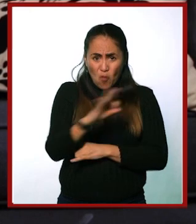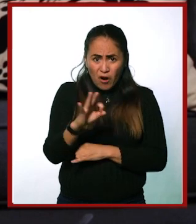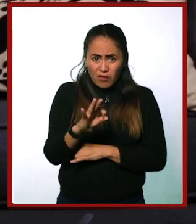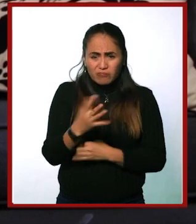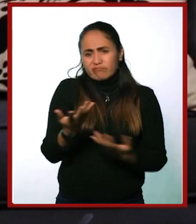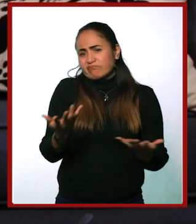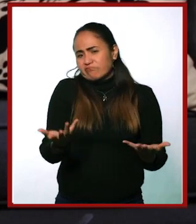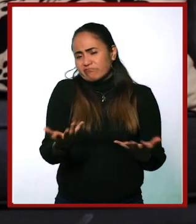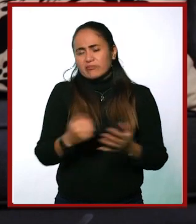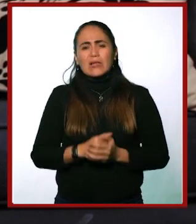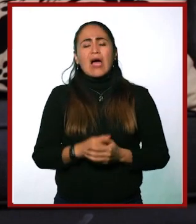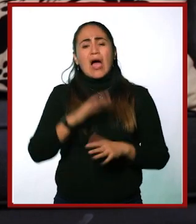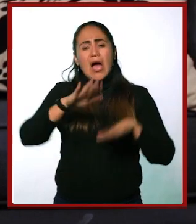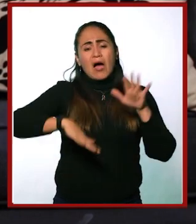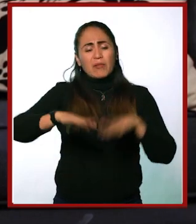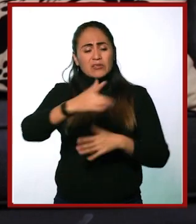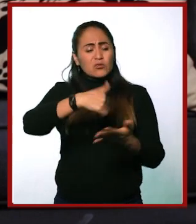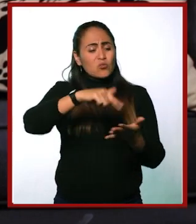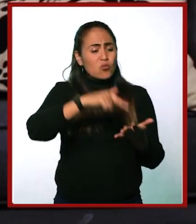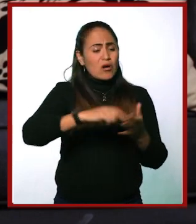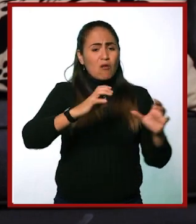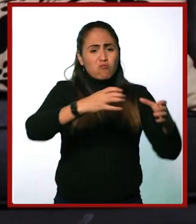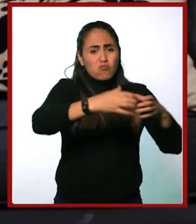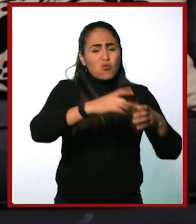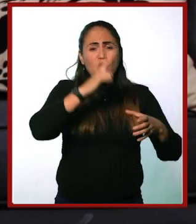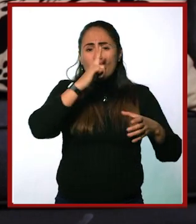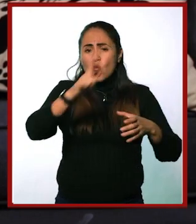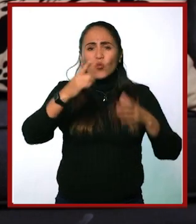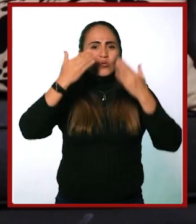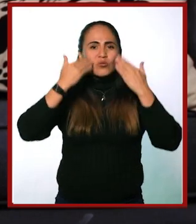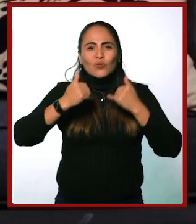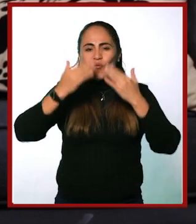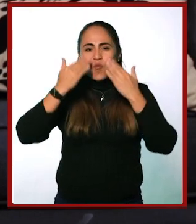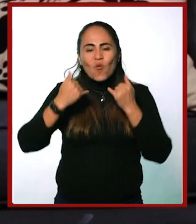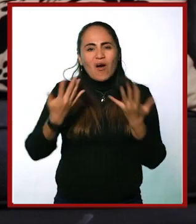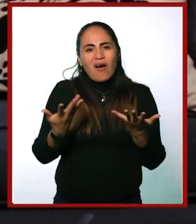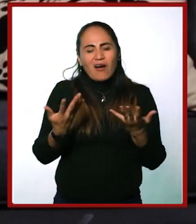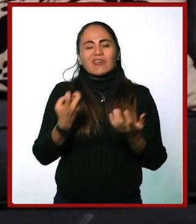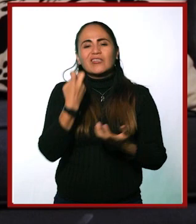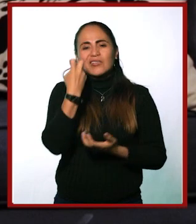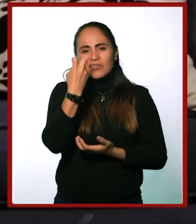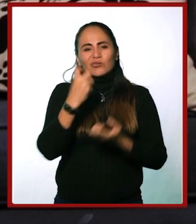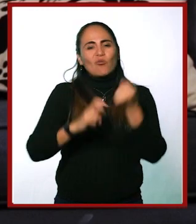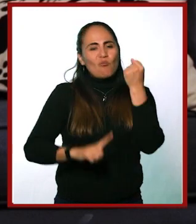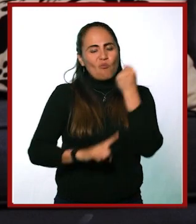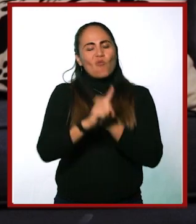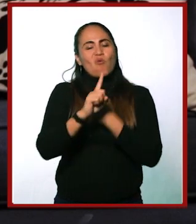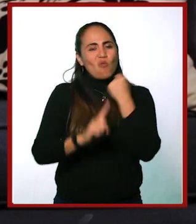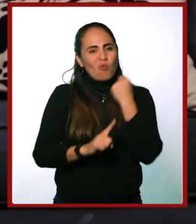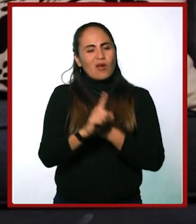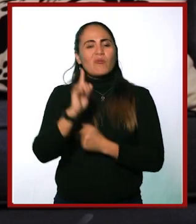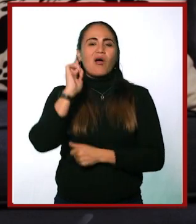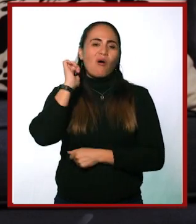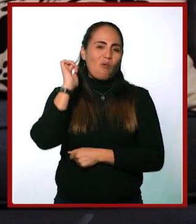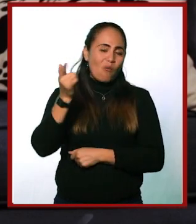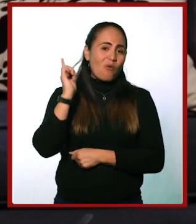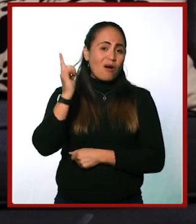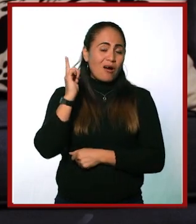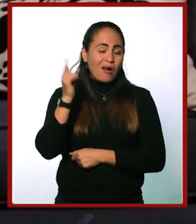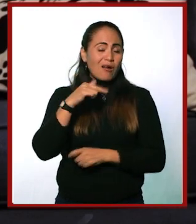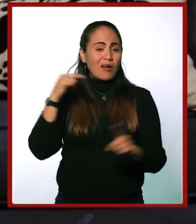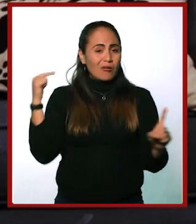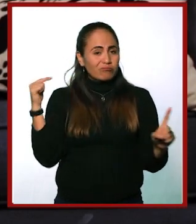que incluso a veces ni luz tienen. Entonces ha sido un problema muy fuerte que esperemos que se